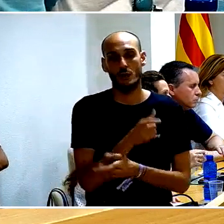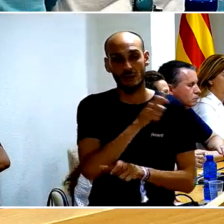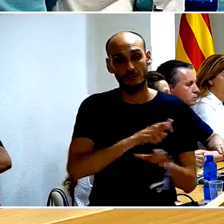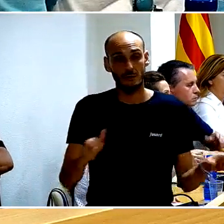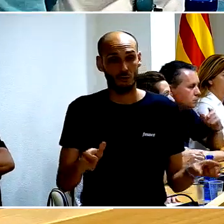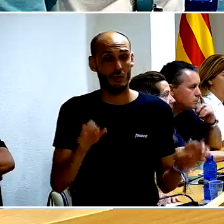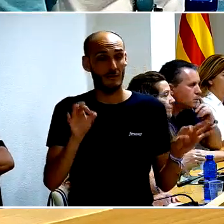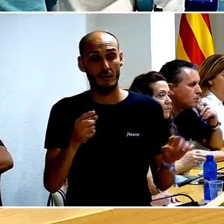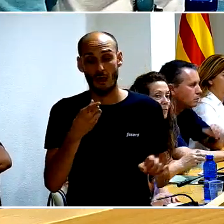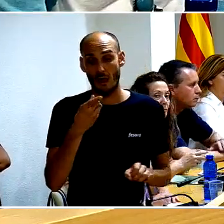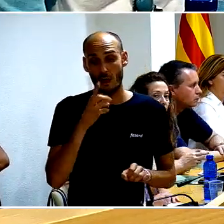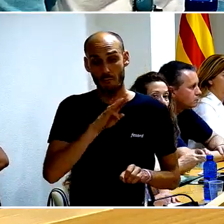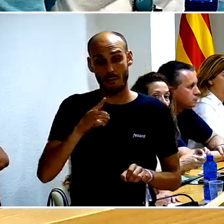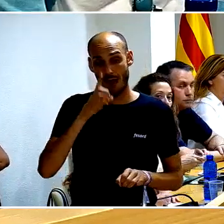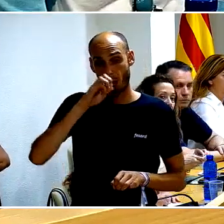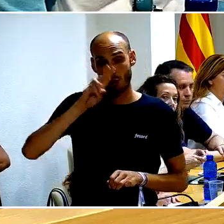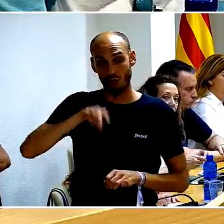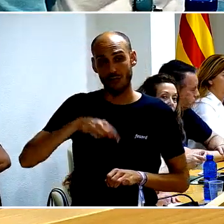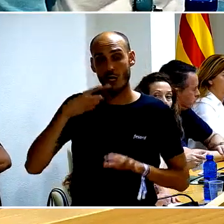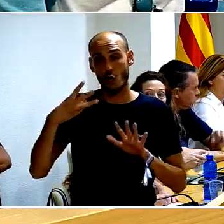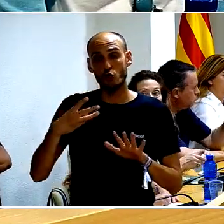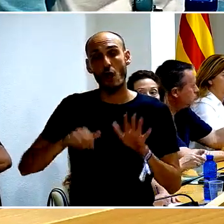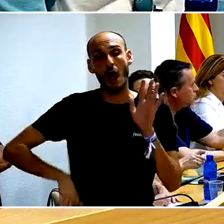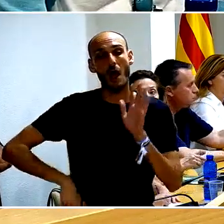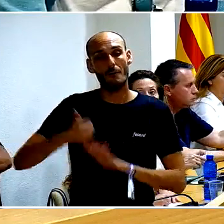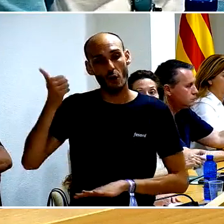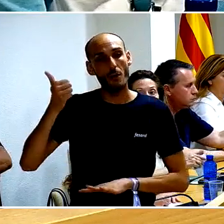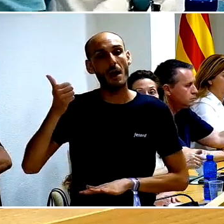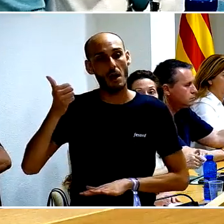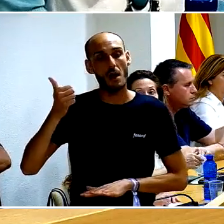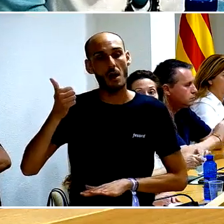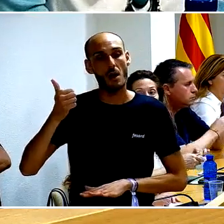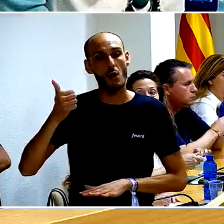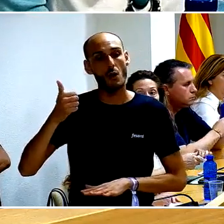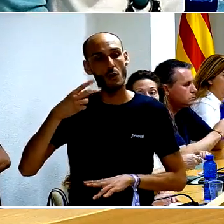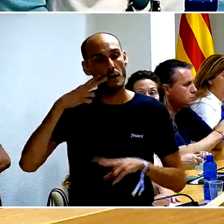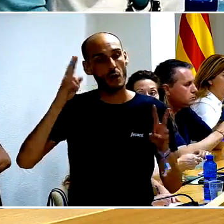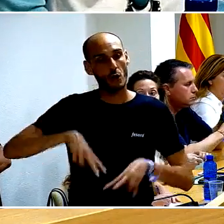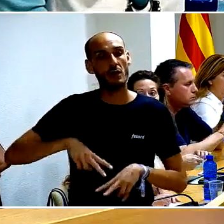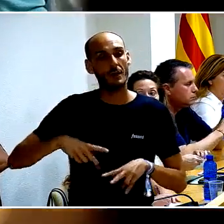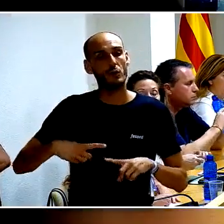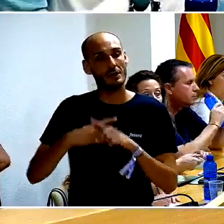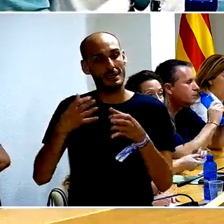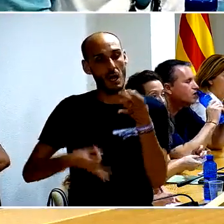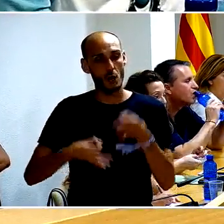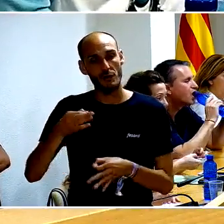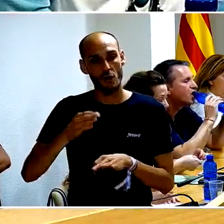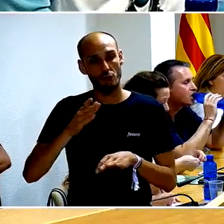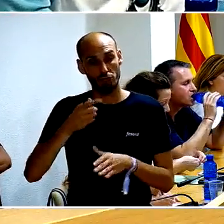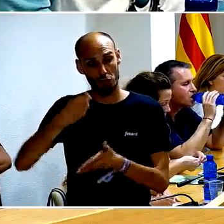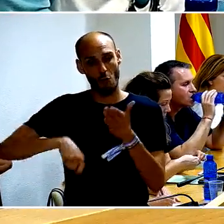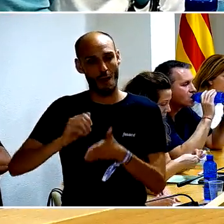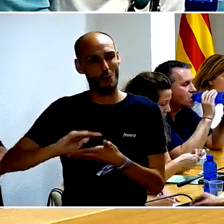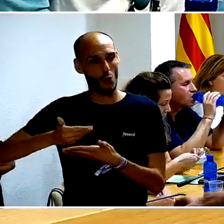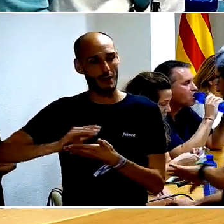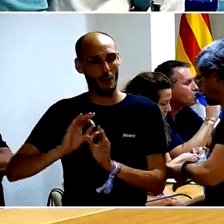el PP aprobó un reconocimiento extrajudicial donde se compró un ordenador para la concejal de Interior. Pues yo le diré a usted, que